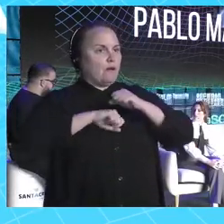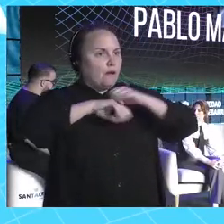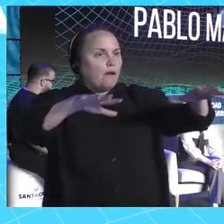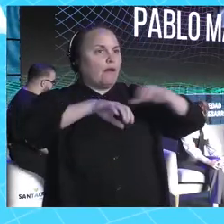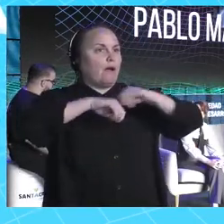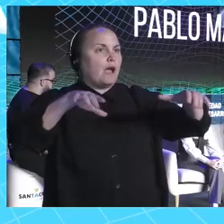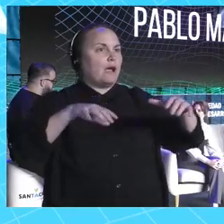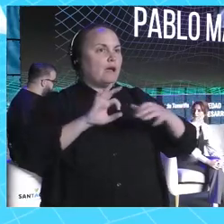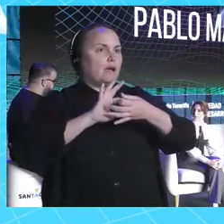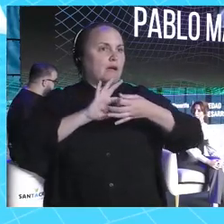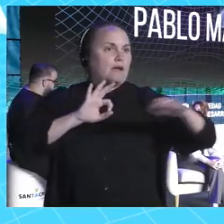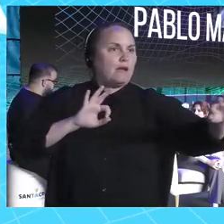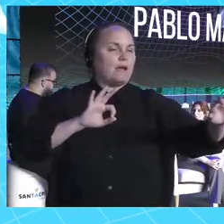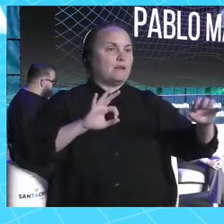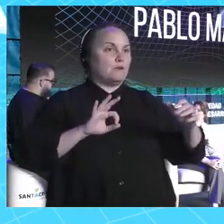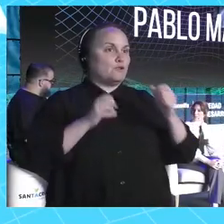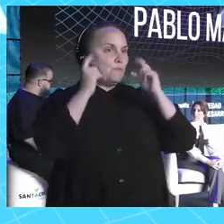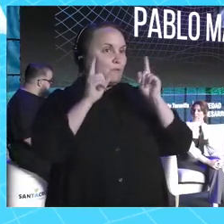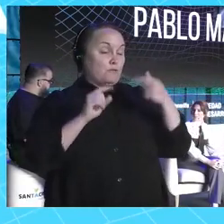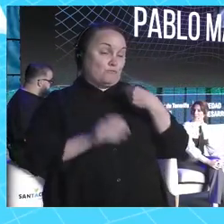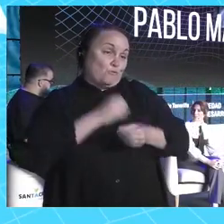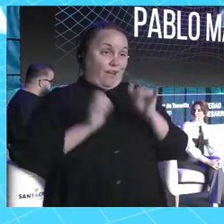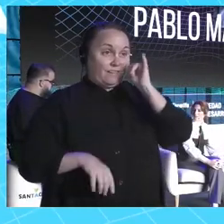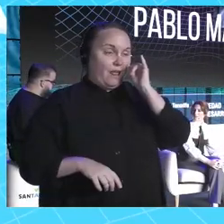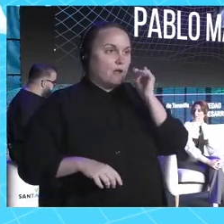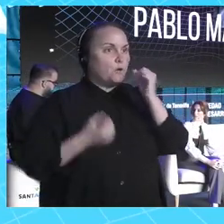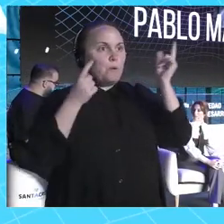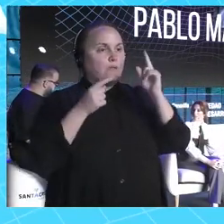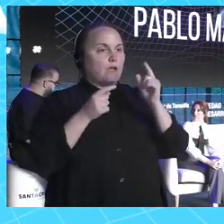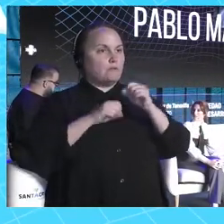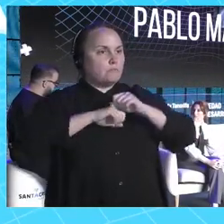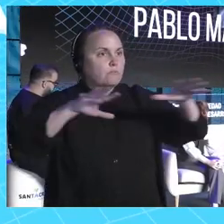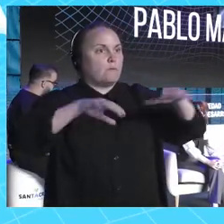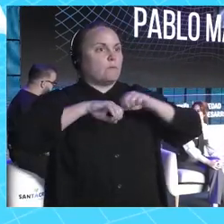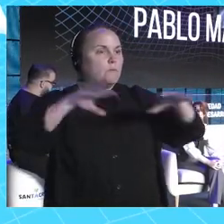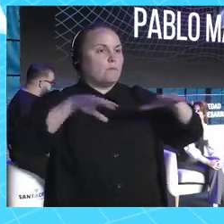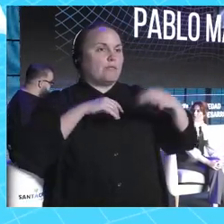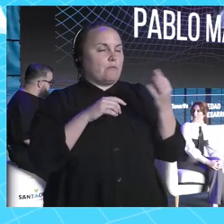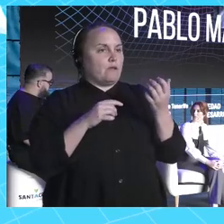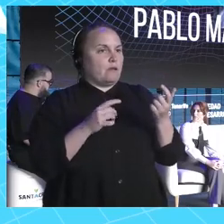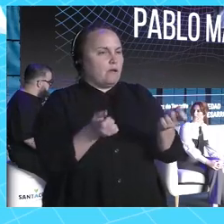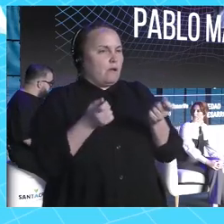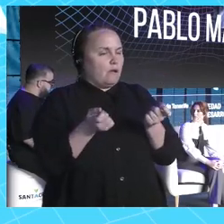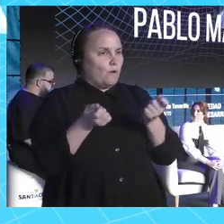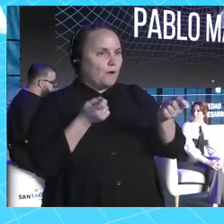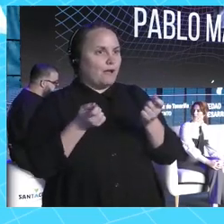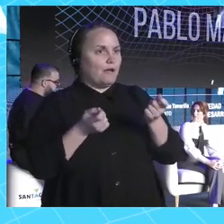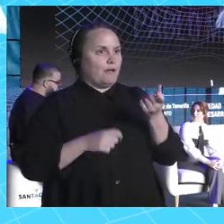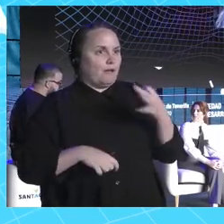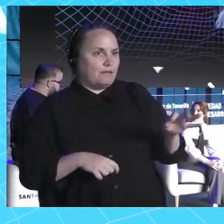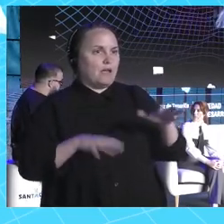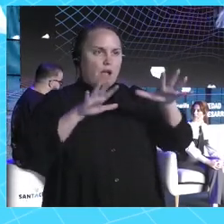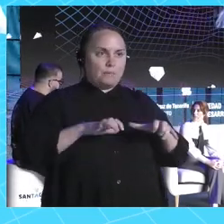tener a través de unas redes sociales como es mi caso Instagram y que poco a poco pues tienes que aprender a manejar y sobre todo para comunicar esa